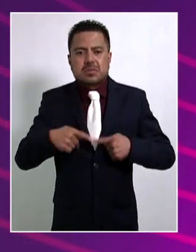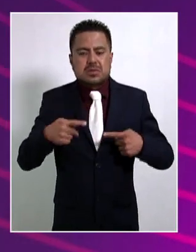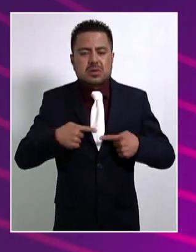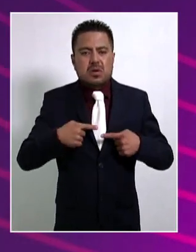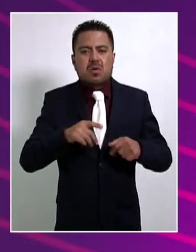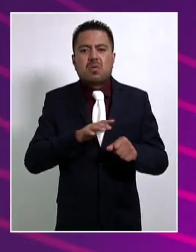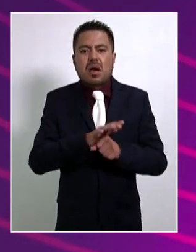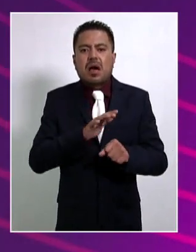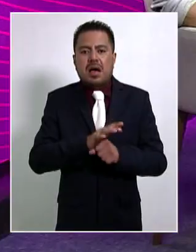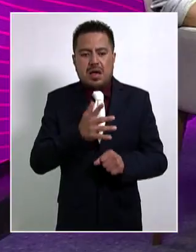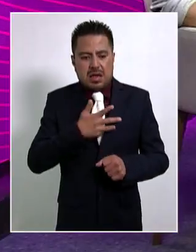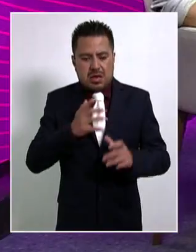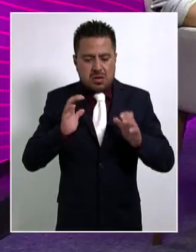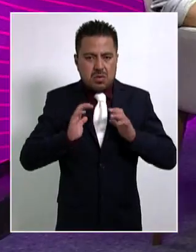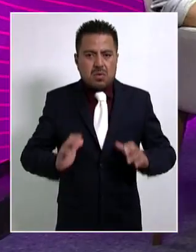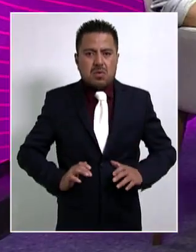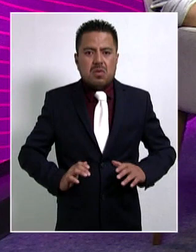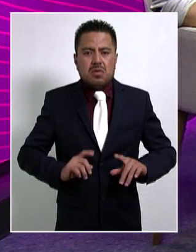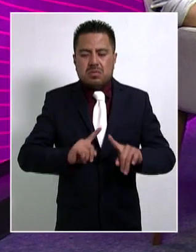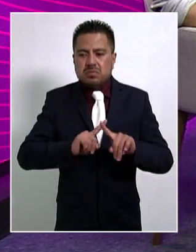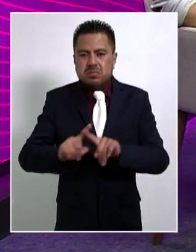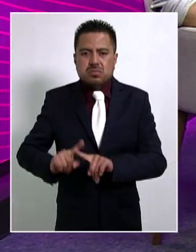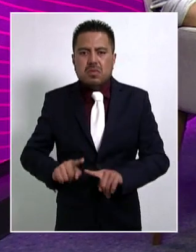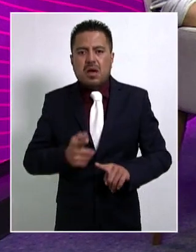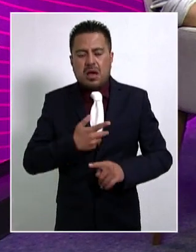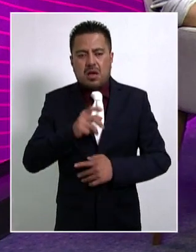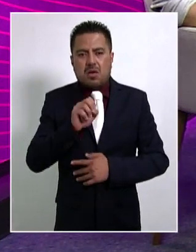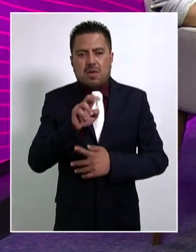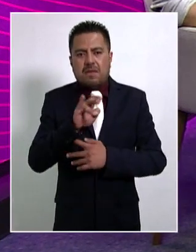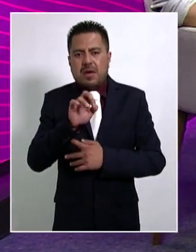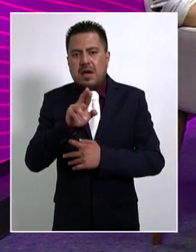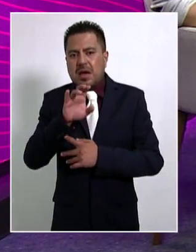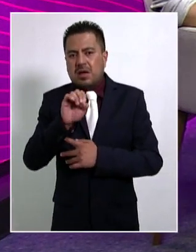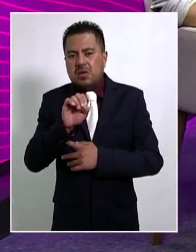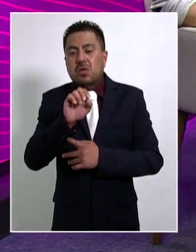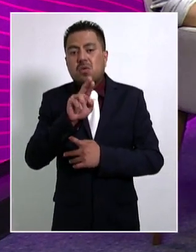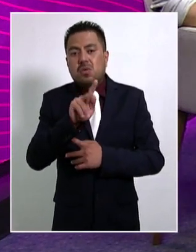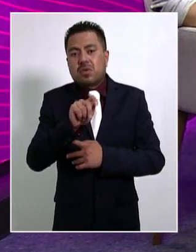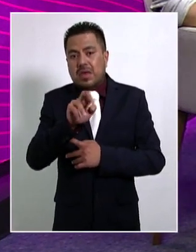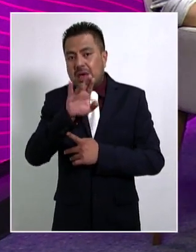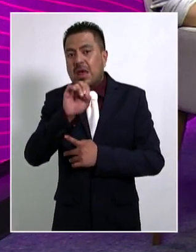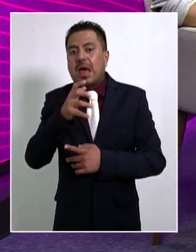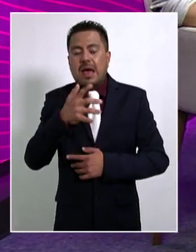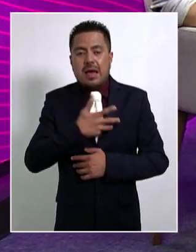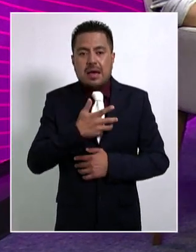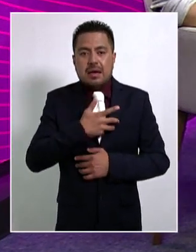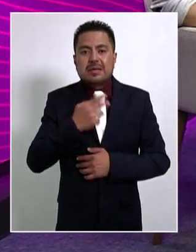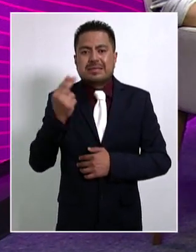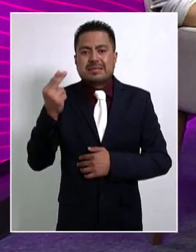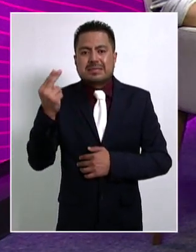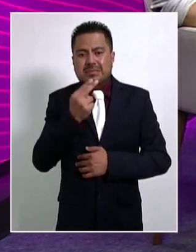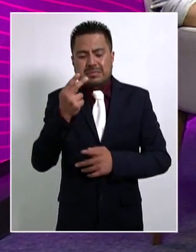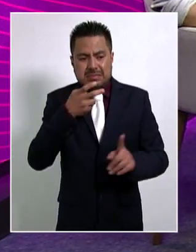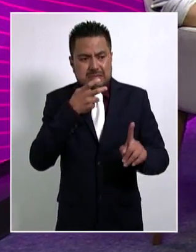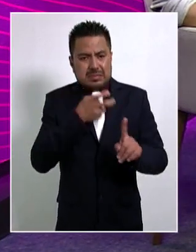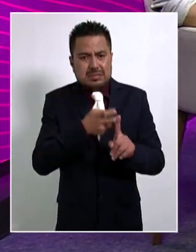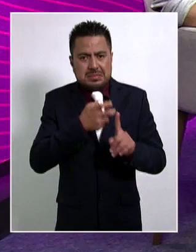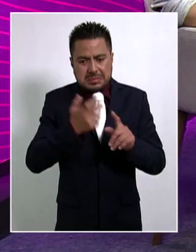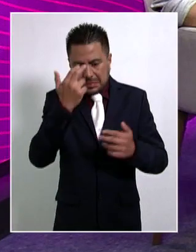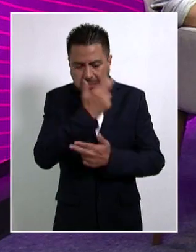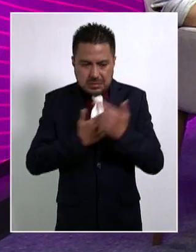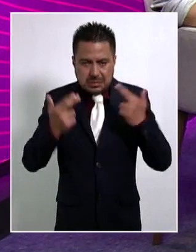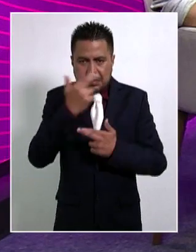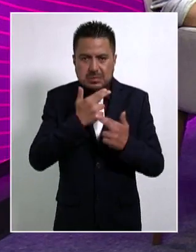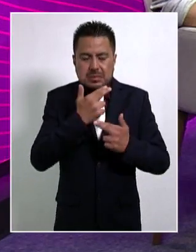pues que tienen una corporalidad con vulva y que tenemos ovarios, que tenemos útero y que justo requerimos de estos chequeos